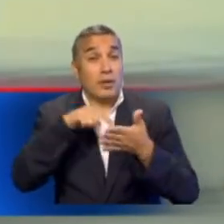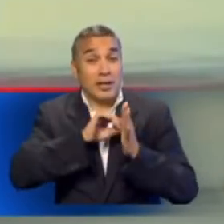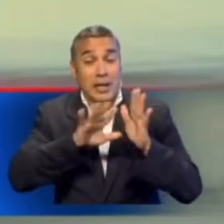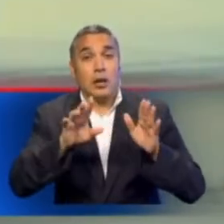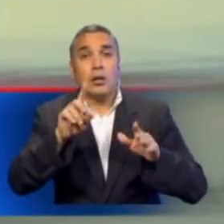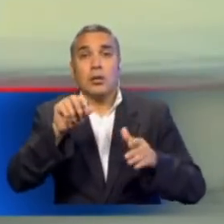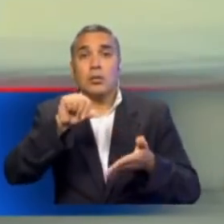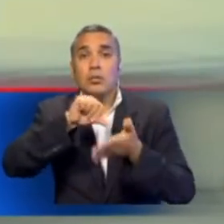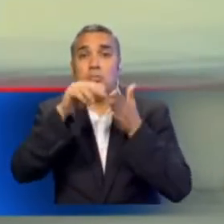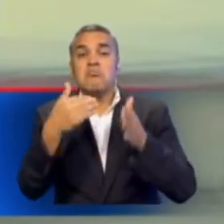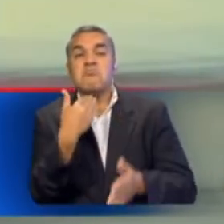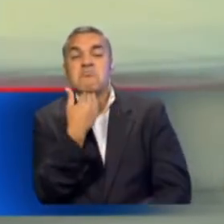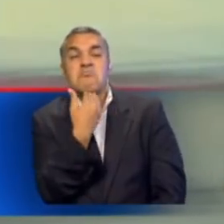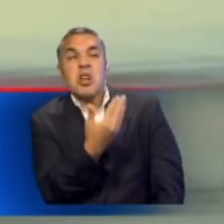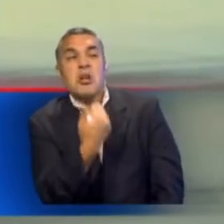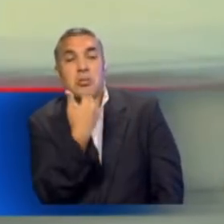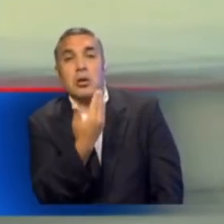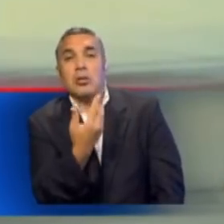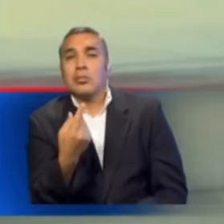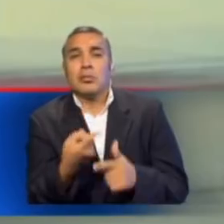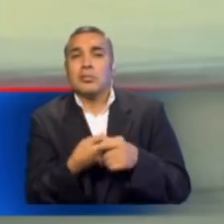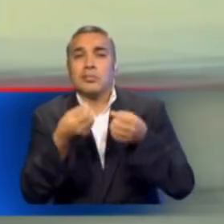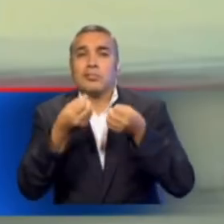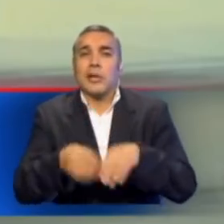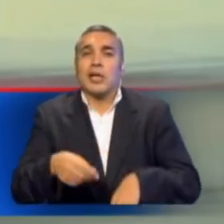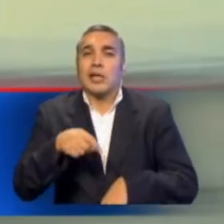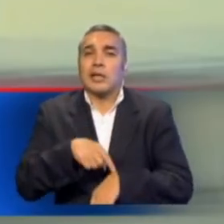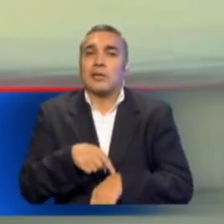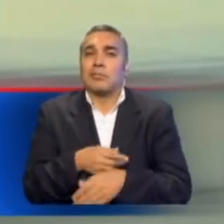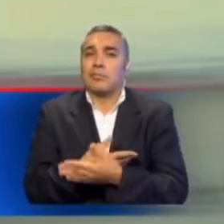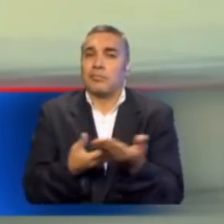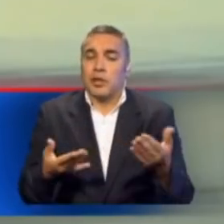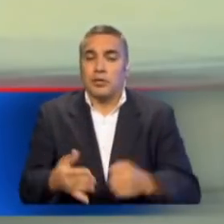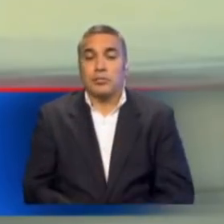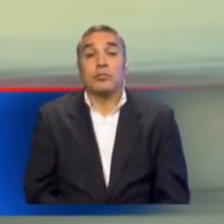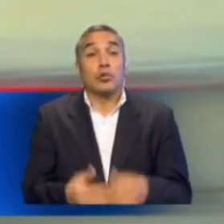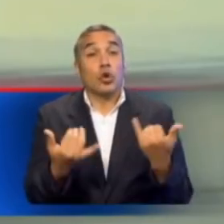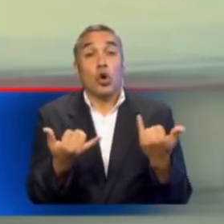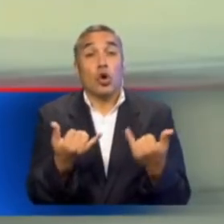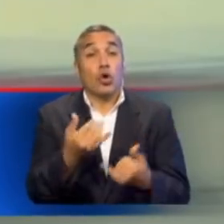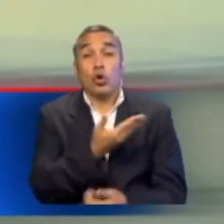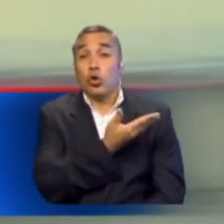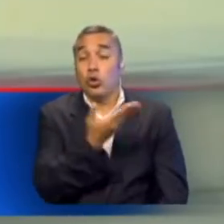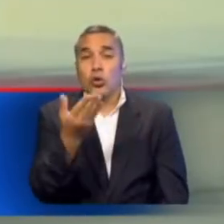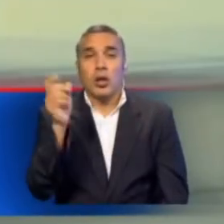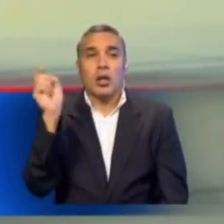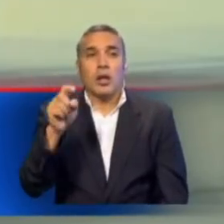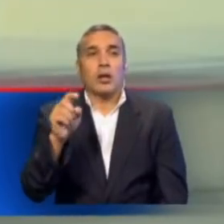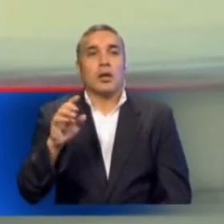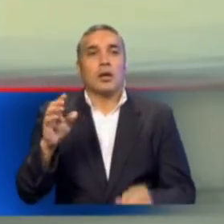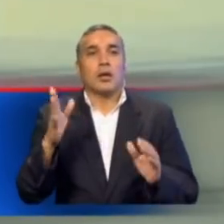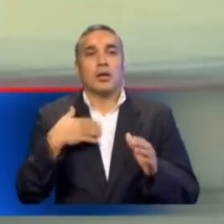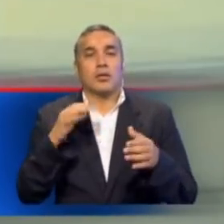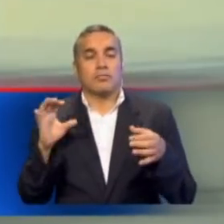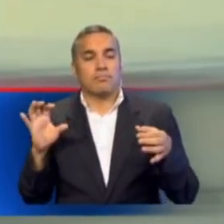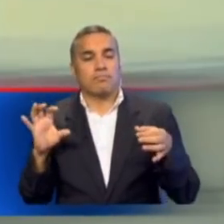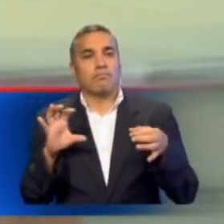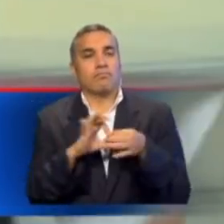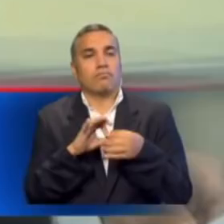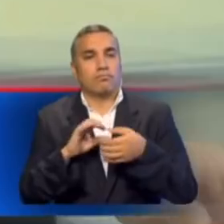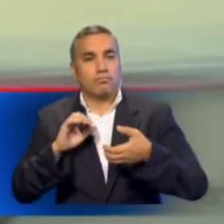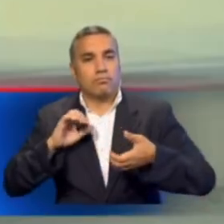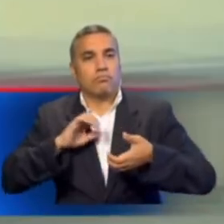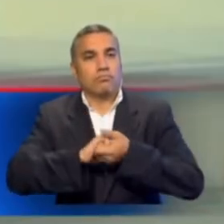la ciudadanía no se cuida y no respeta las medidas de bioseguridad. Hoy más que nunca, todos debemos estar unidos en